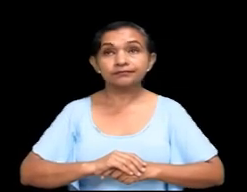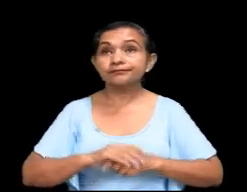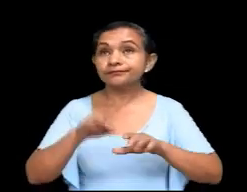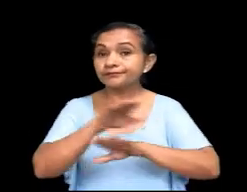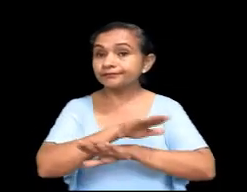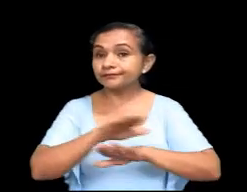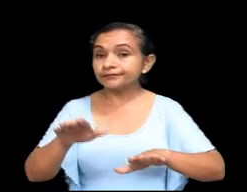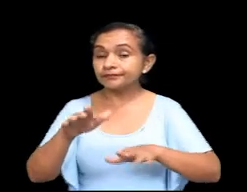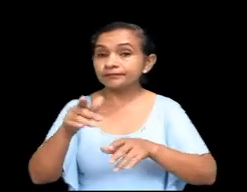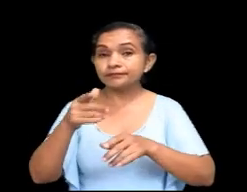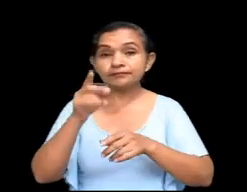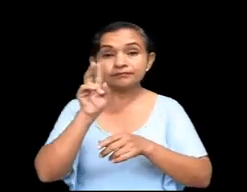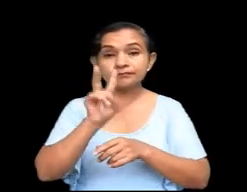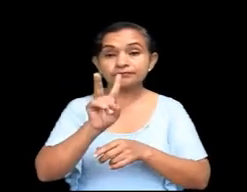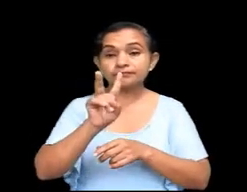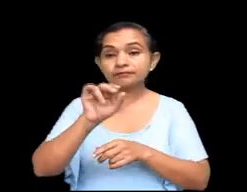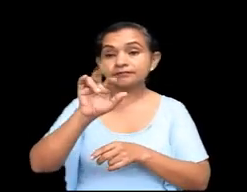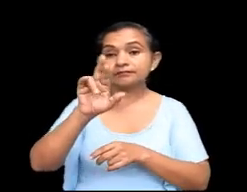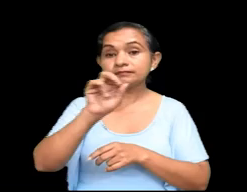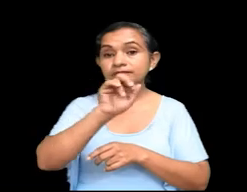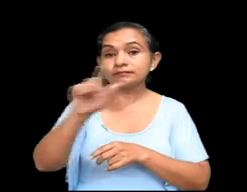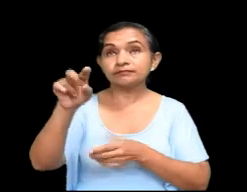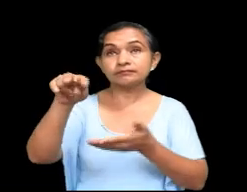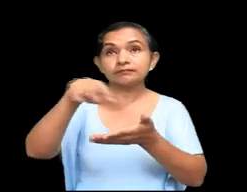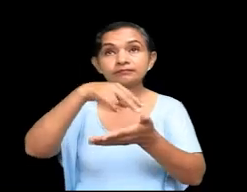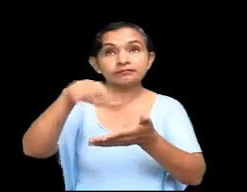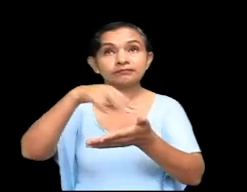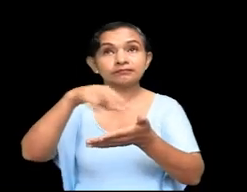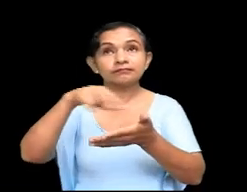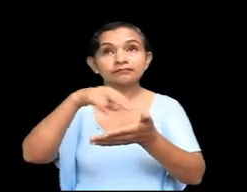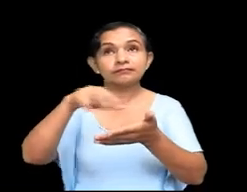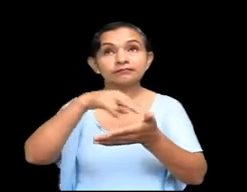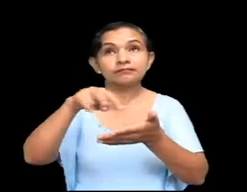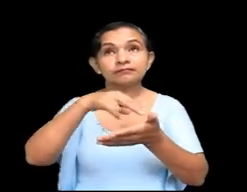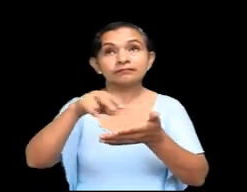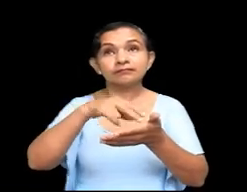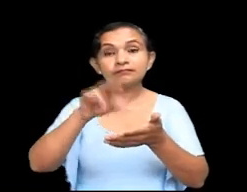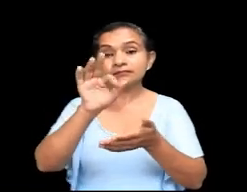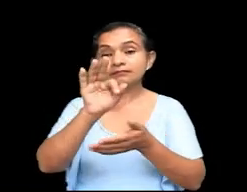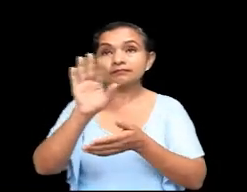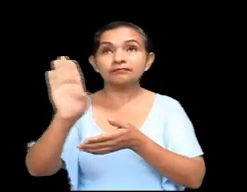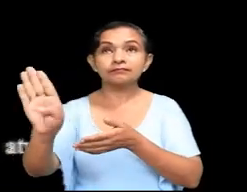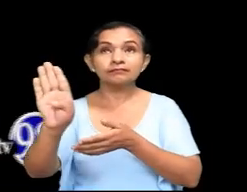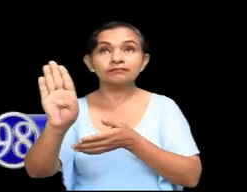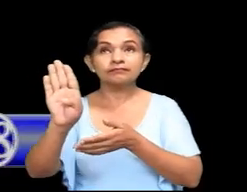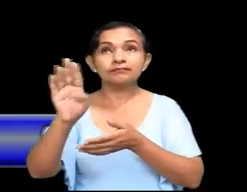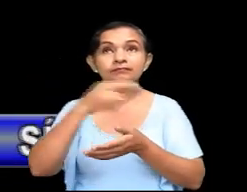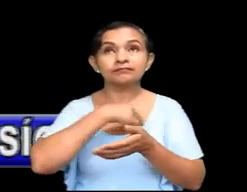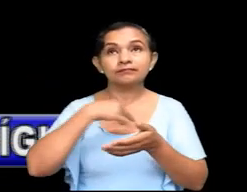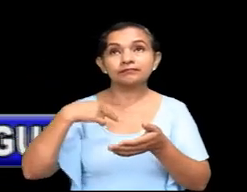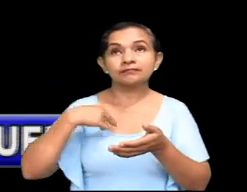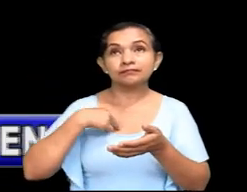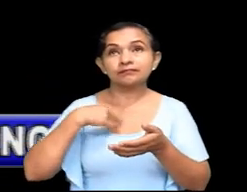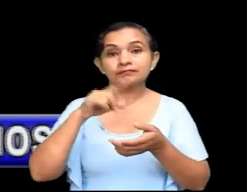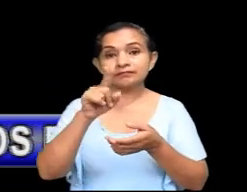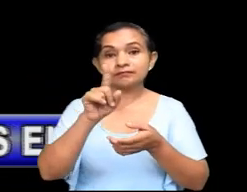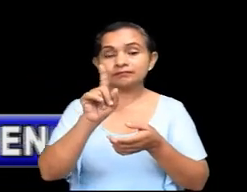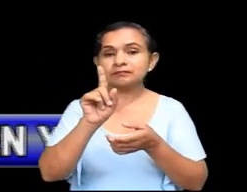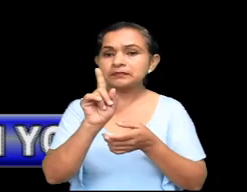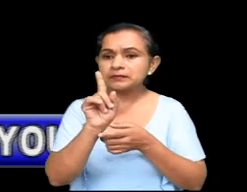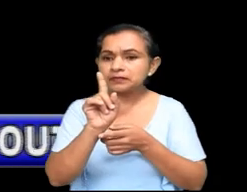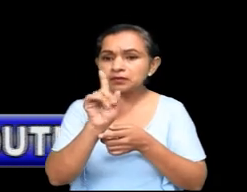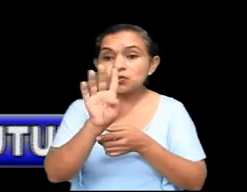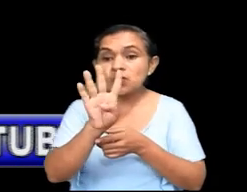Concluimos nuestro segmento Lo Viral, dejándoles con el baile que marca tendencia en la red social de Facebook y que es protagonizado por un niño de